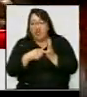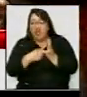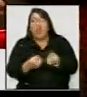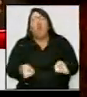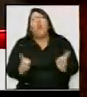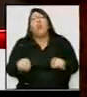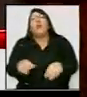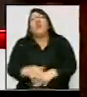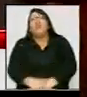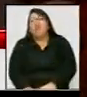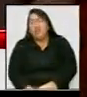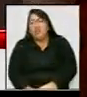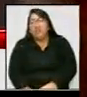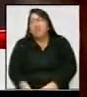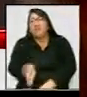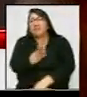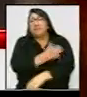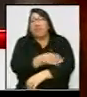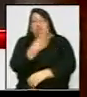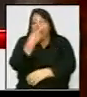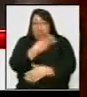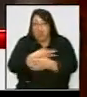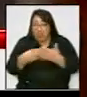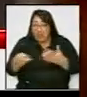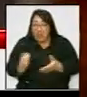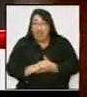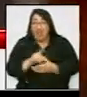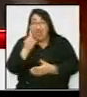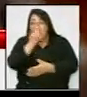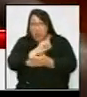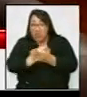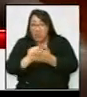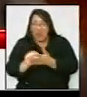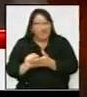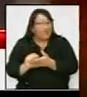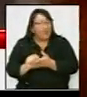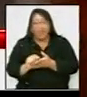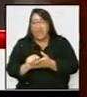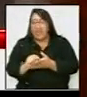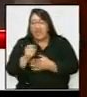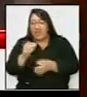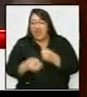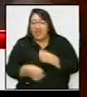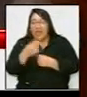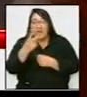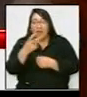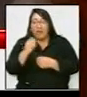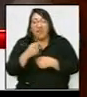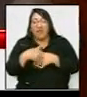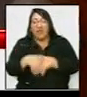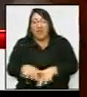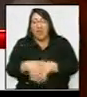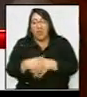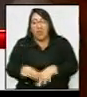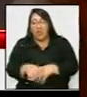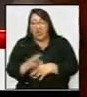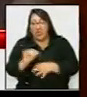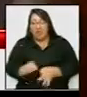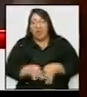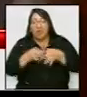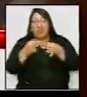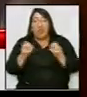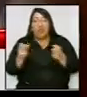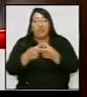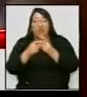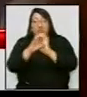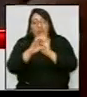es, colegas? ¿De hace dos semanas? ¿De hace un mes? La sentencia es del 20 de julio y pasó a la Comisión